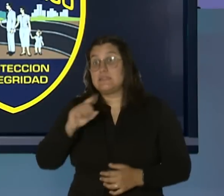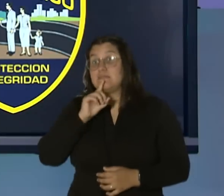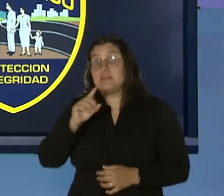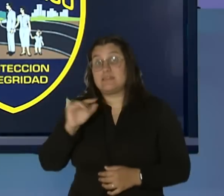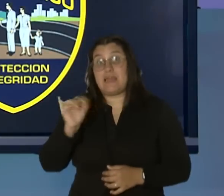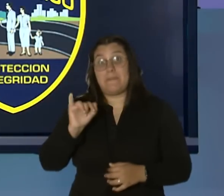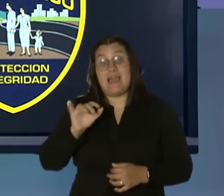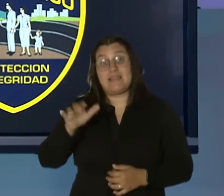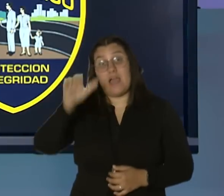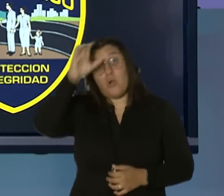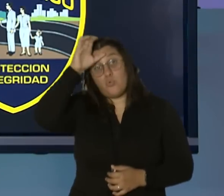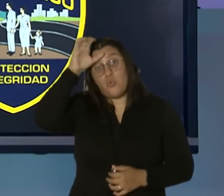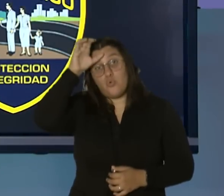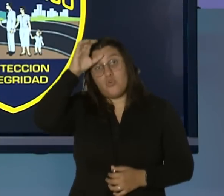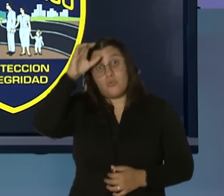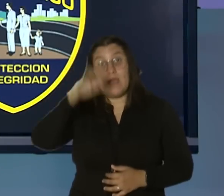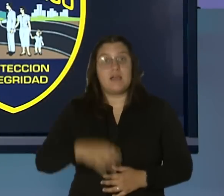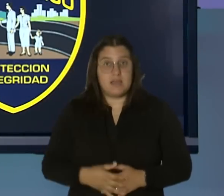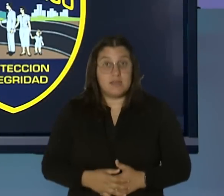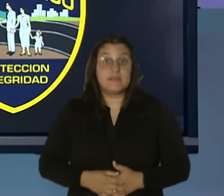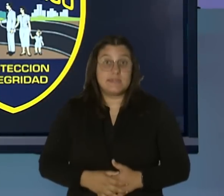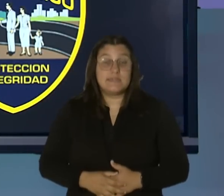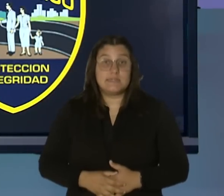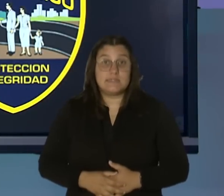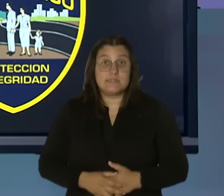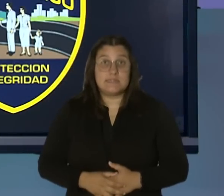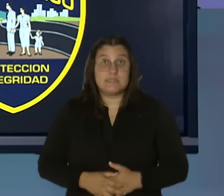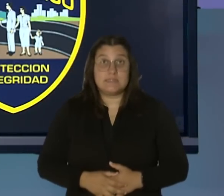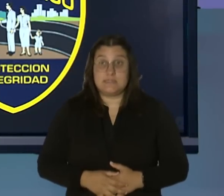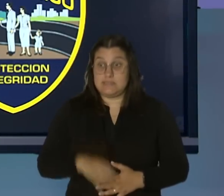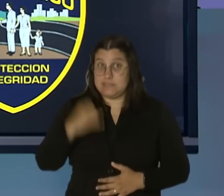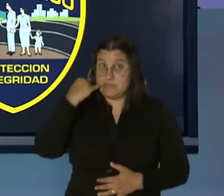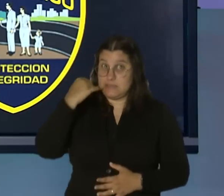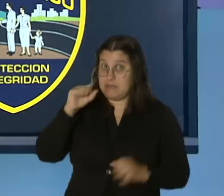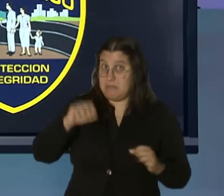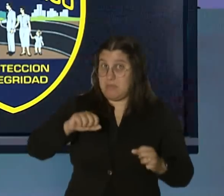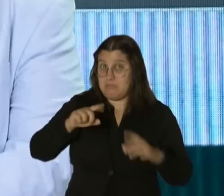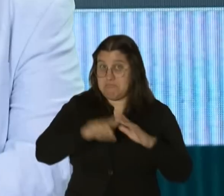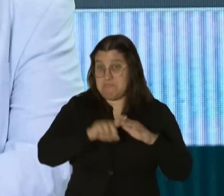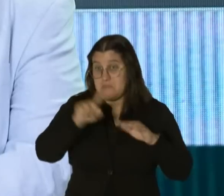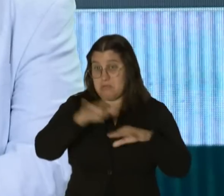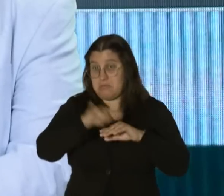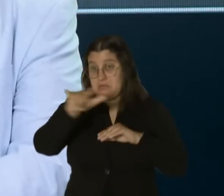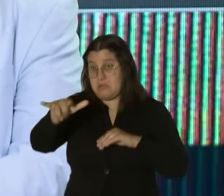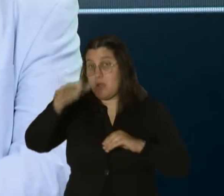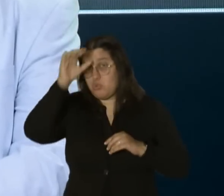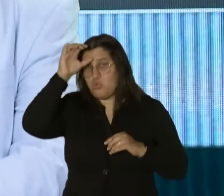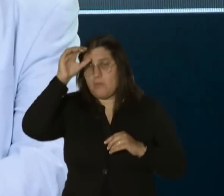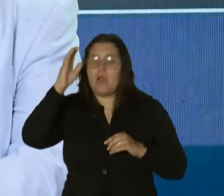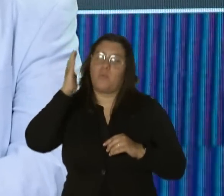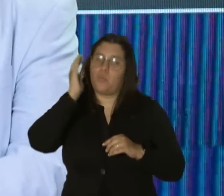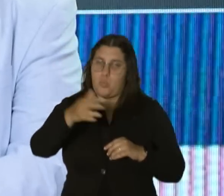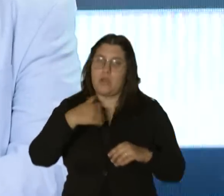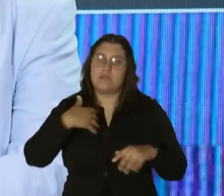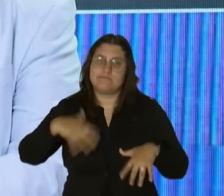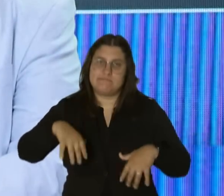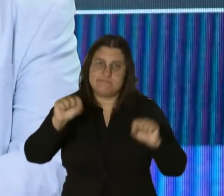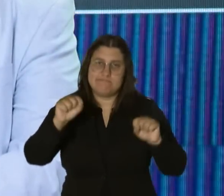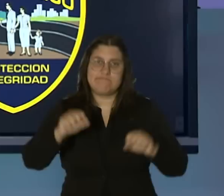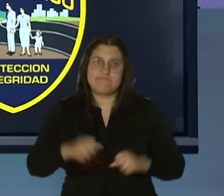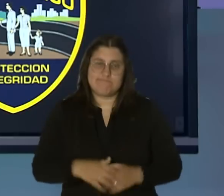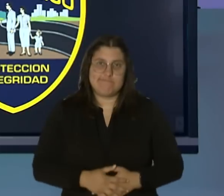de Cuba. Hasta de Cuba. Así que si Jimmy se le va a el consejo para Cuba, lo vamos a arrestar. La garantía es que lo vamos a arrestar.